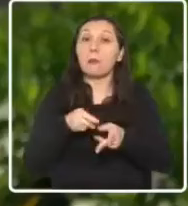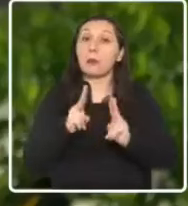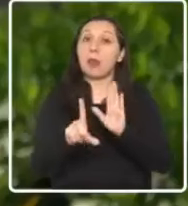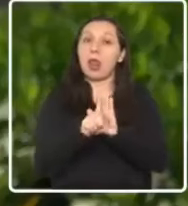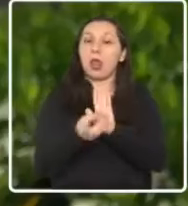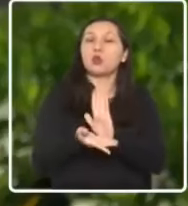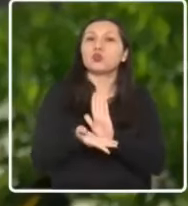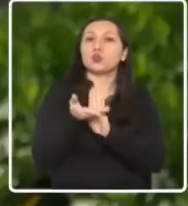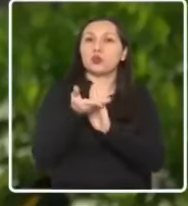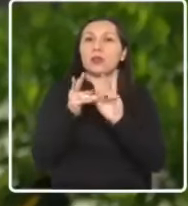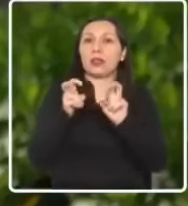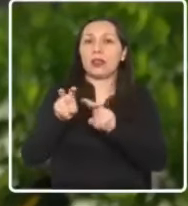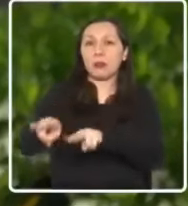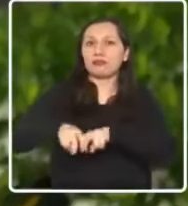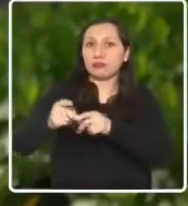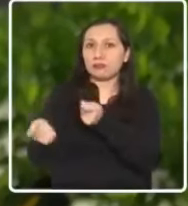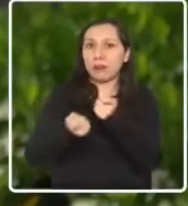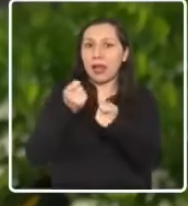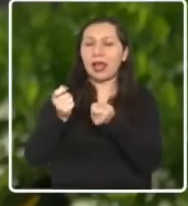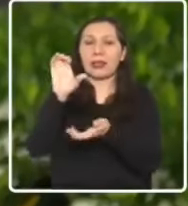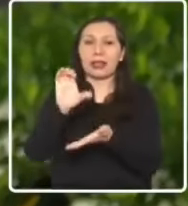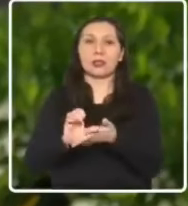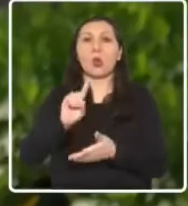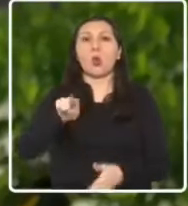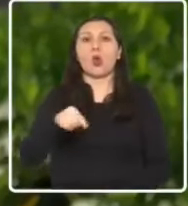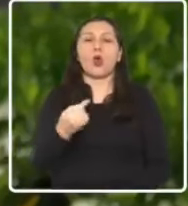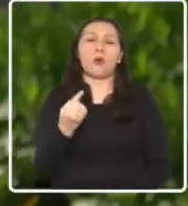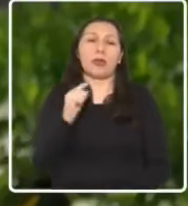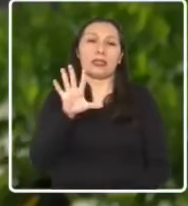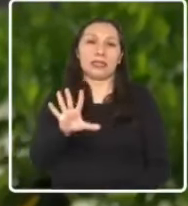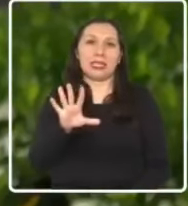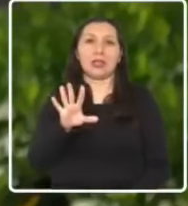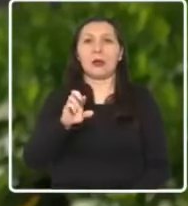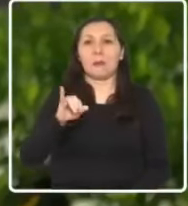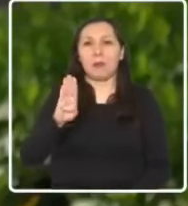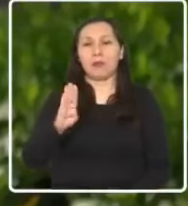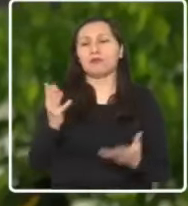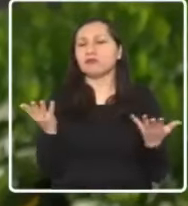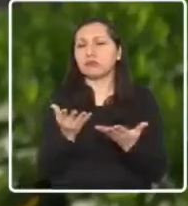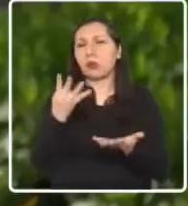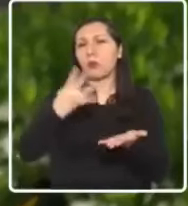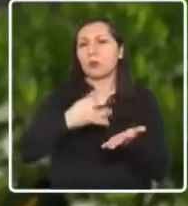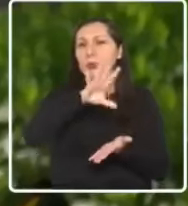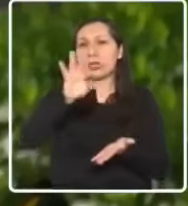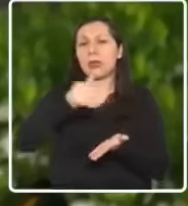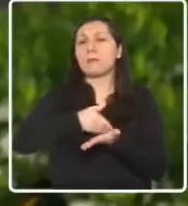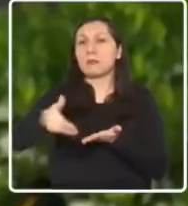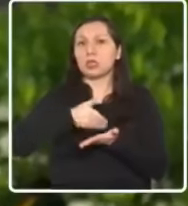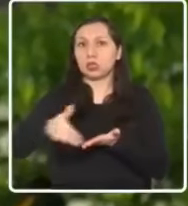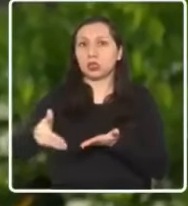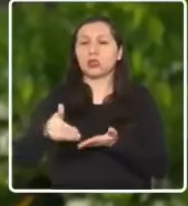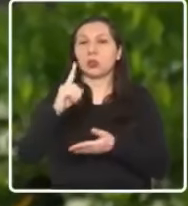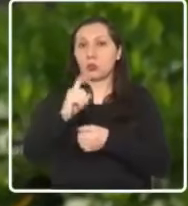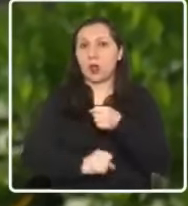permitir incrementar en régimen los ingresos fiscales en 1.5% del producto, es decir, 4.500 millones de dólares anuales.